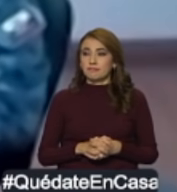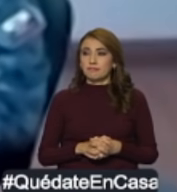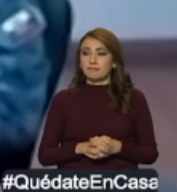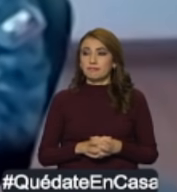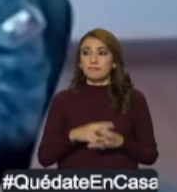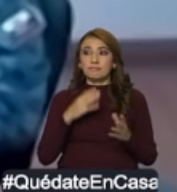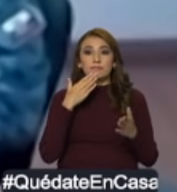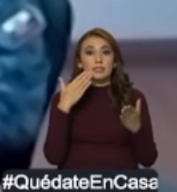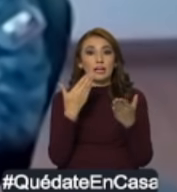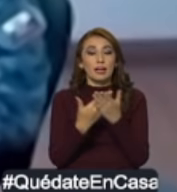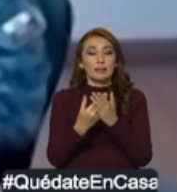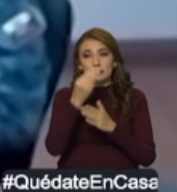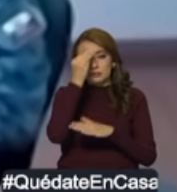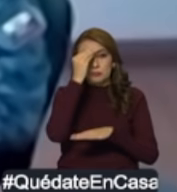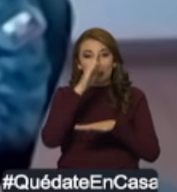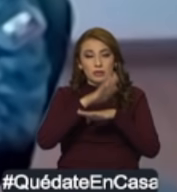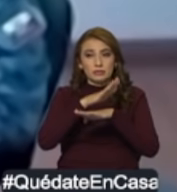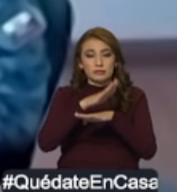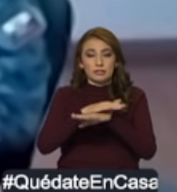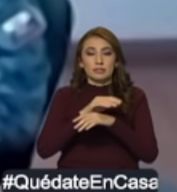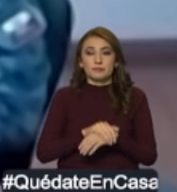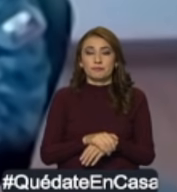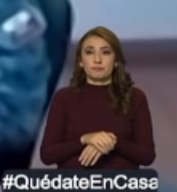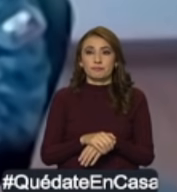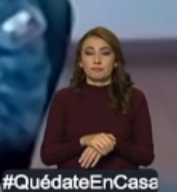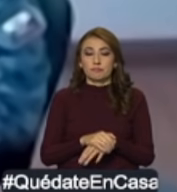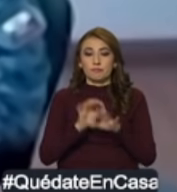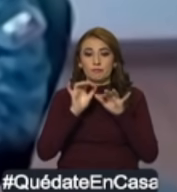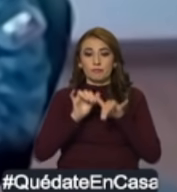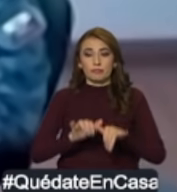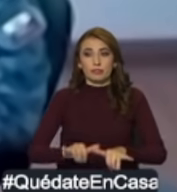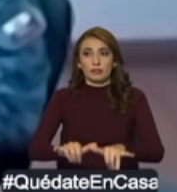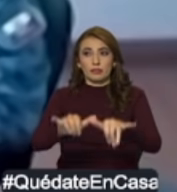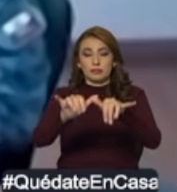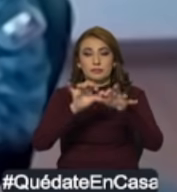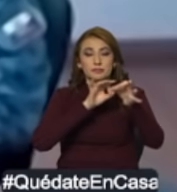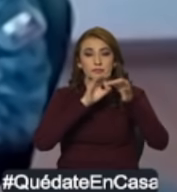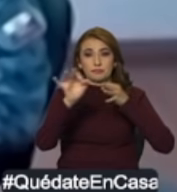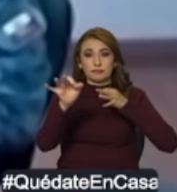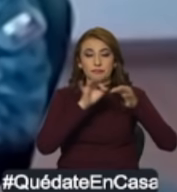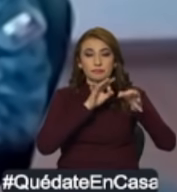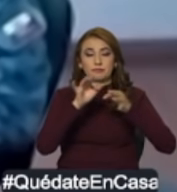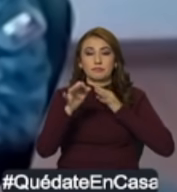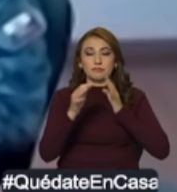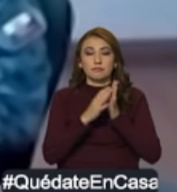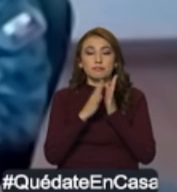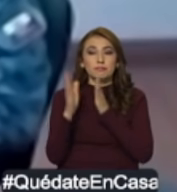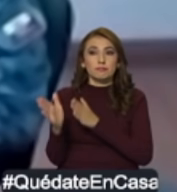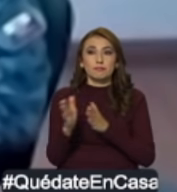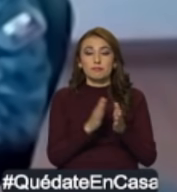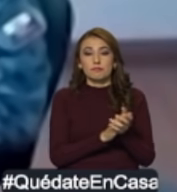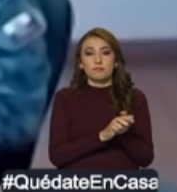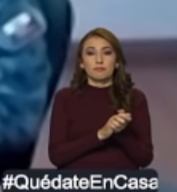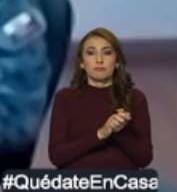Gracias, coronel. Muy buenas tardes con todos. Continuando con la explicación que el señor coronel